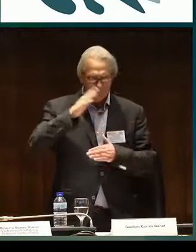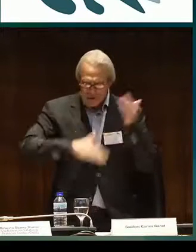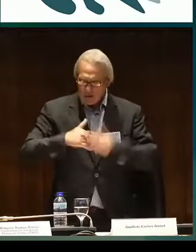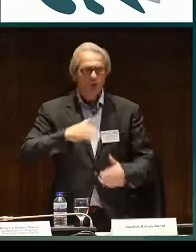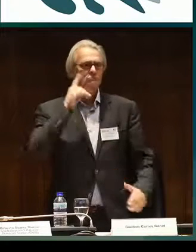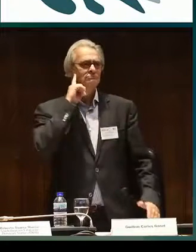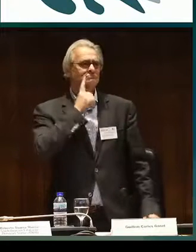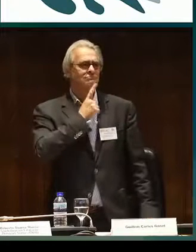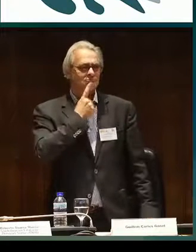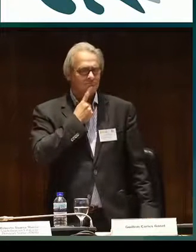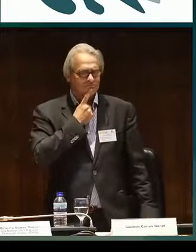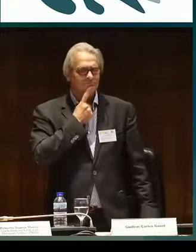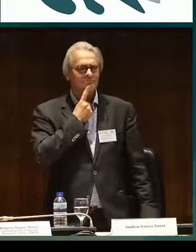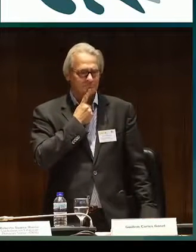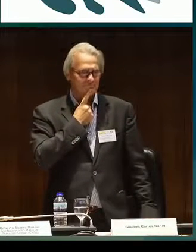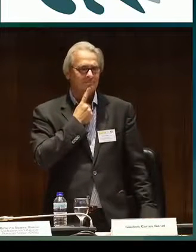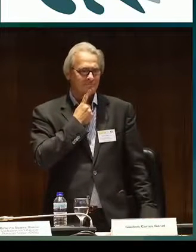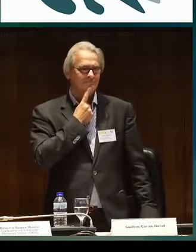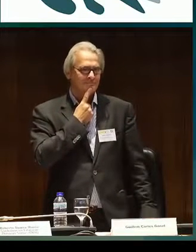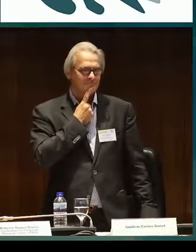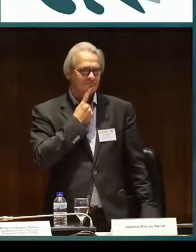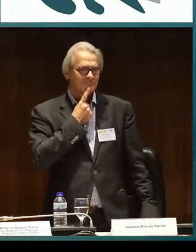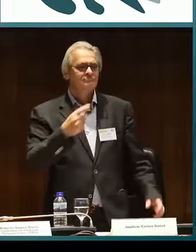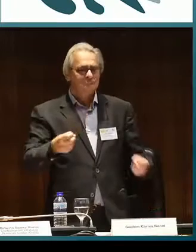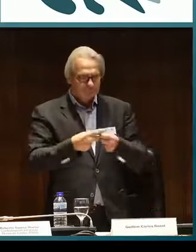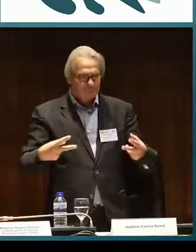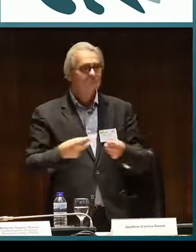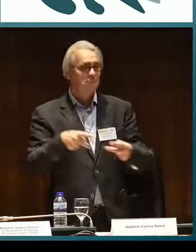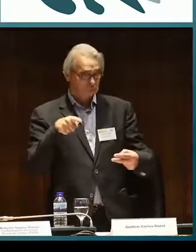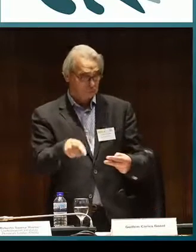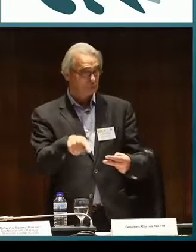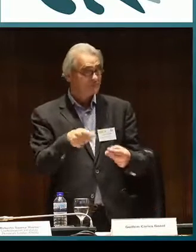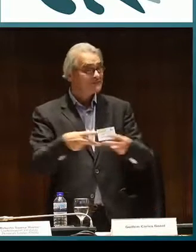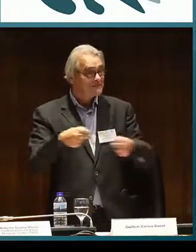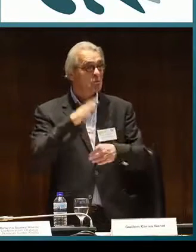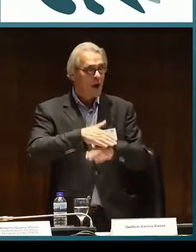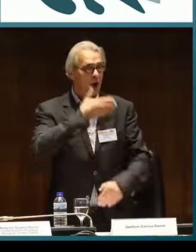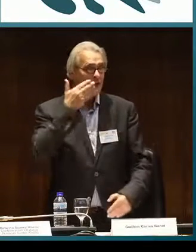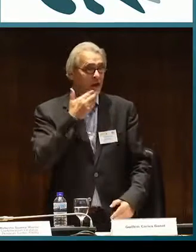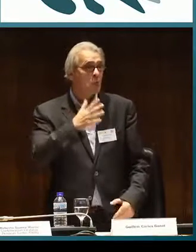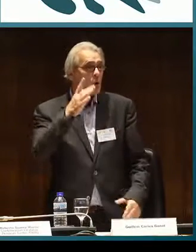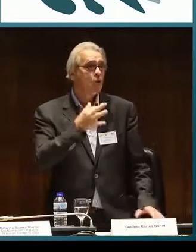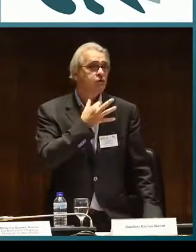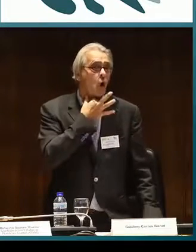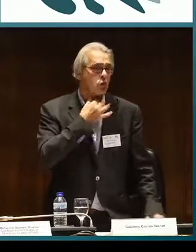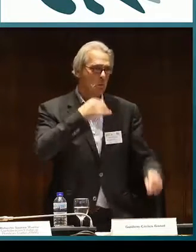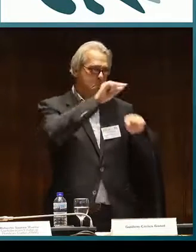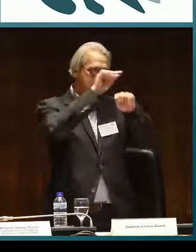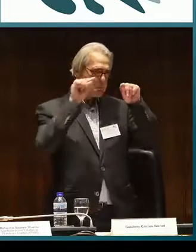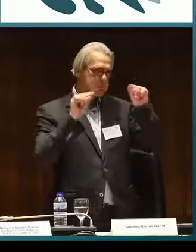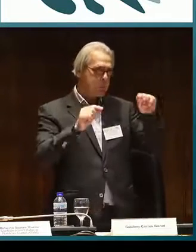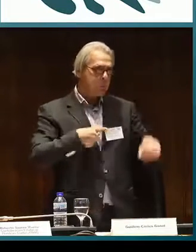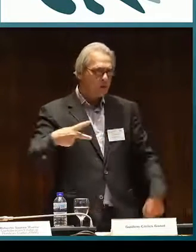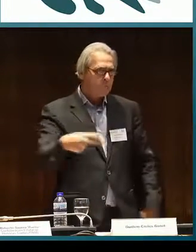hay otra estructura detrás. Sería importante contar con un canal gestionado por y para personas sordas, que cuente con subtitulado también para las